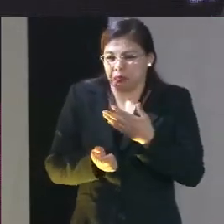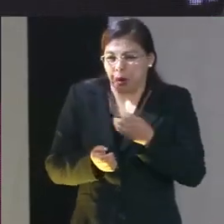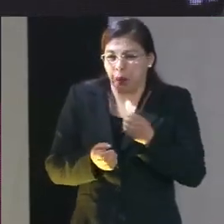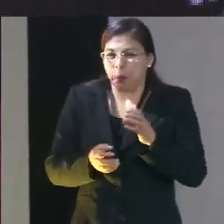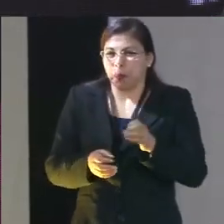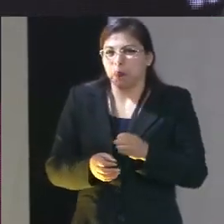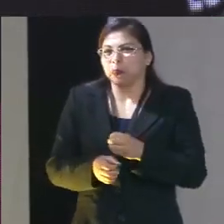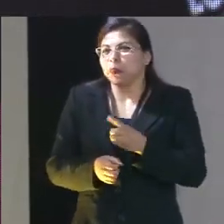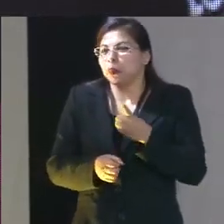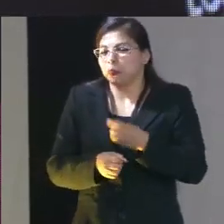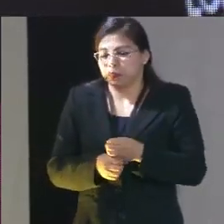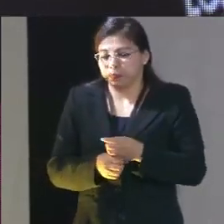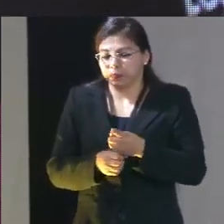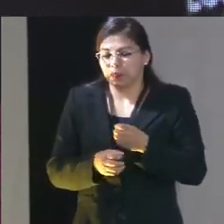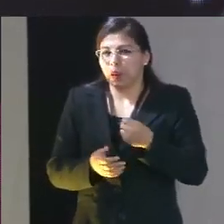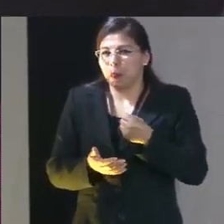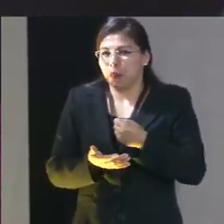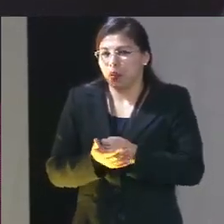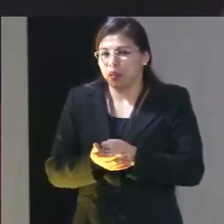pasando.